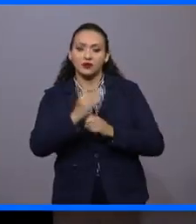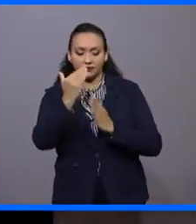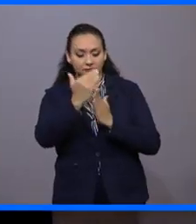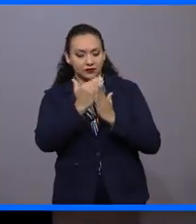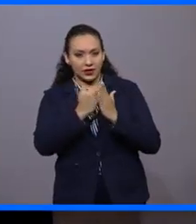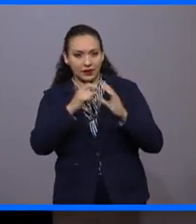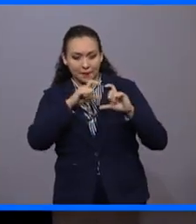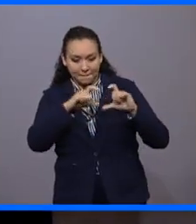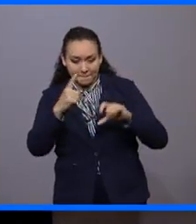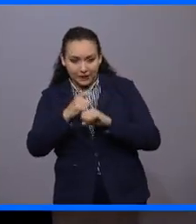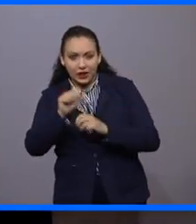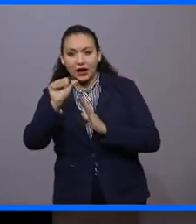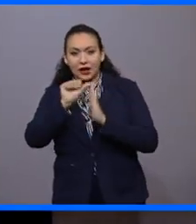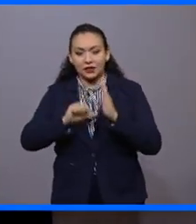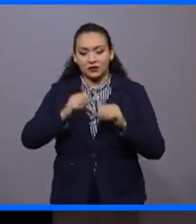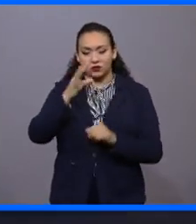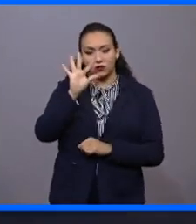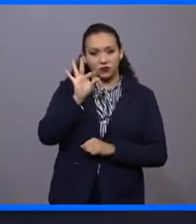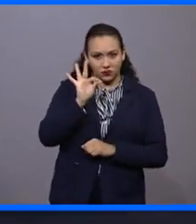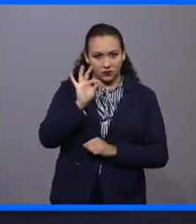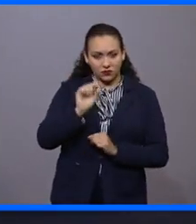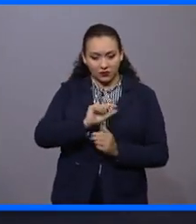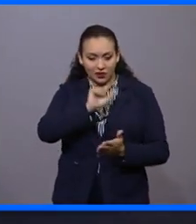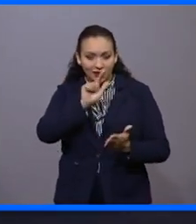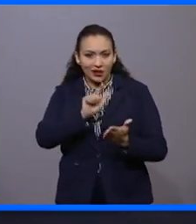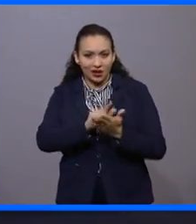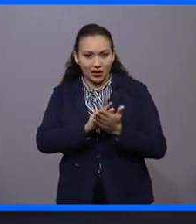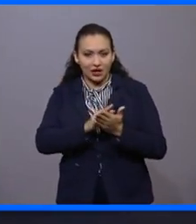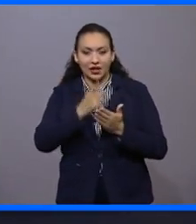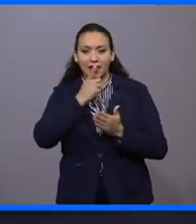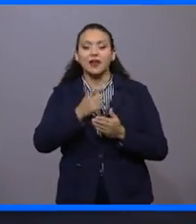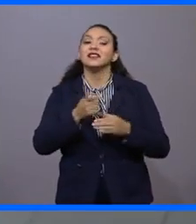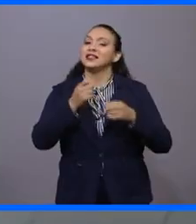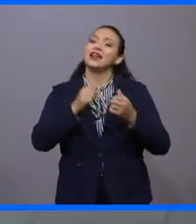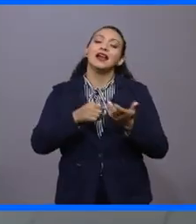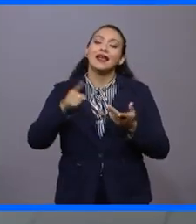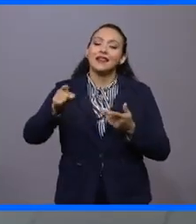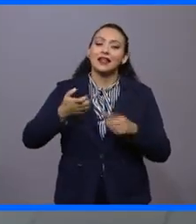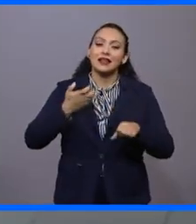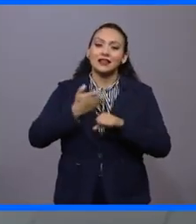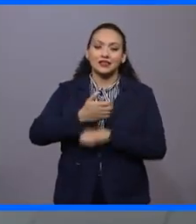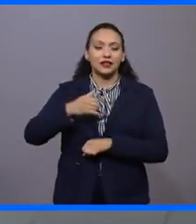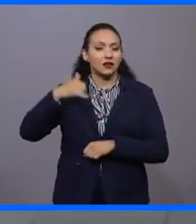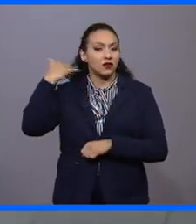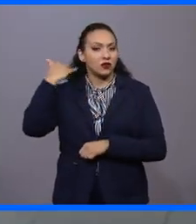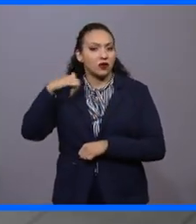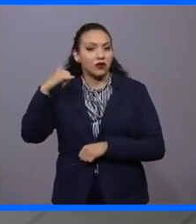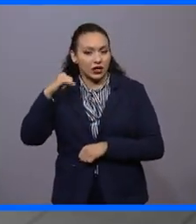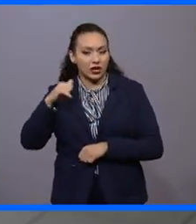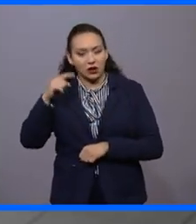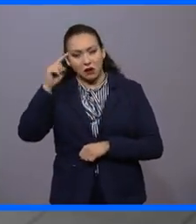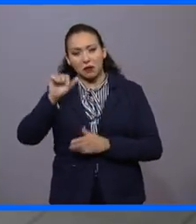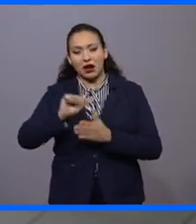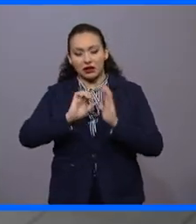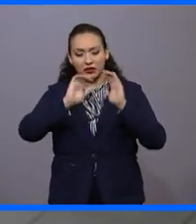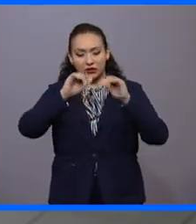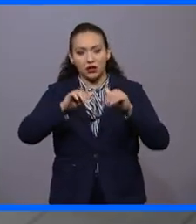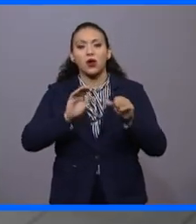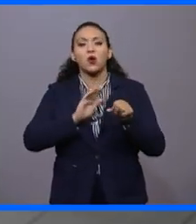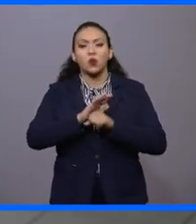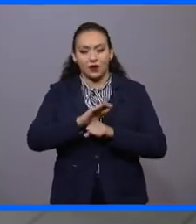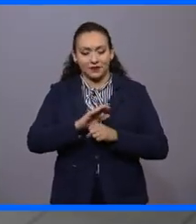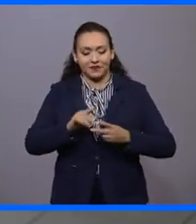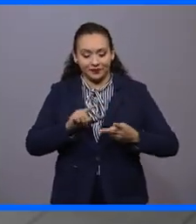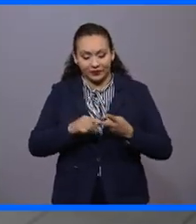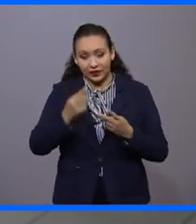primer párrafo del artículo 40 de la Ley del Registro Civil del Estado de Yucatán. Las porciones invalidadas